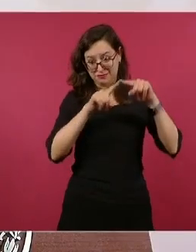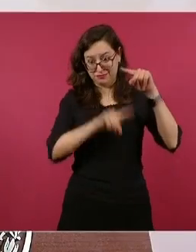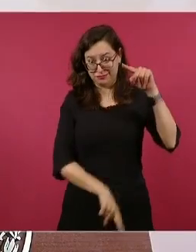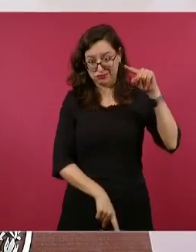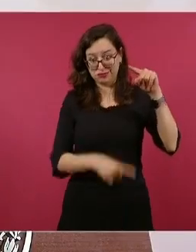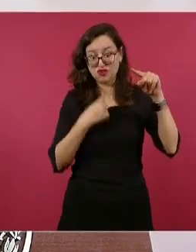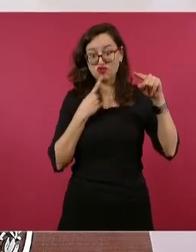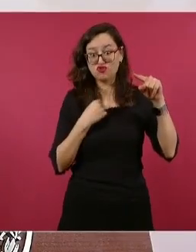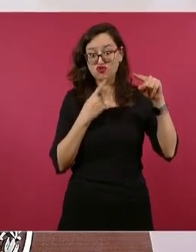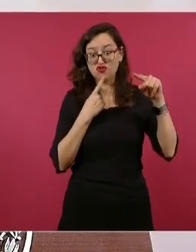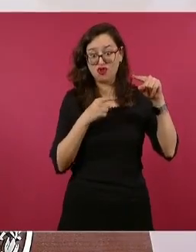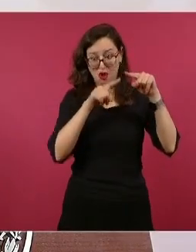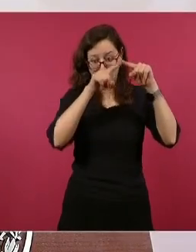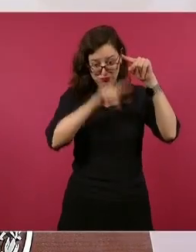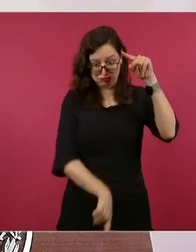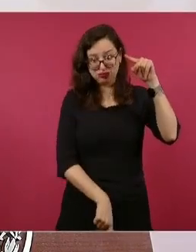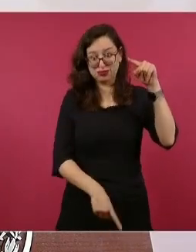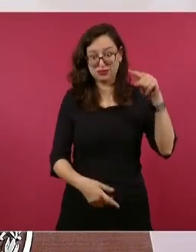cuatro mil